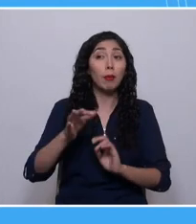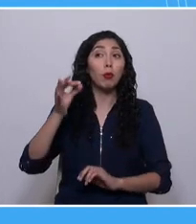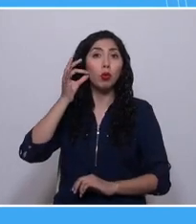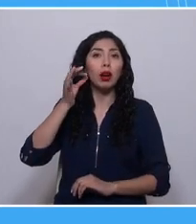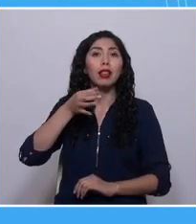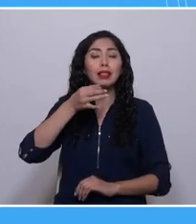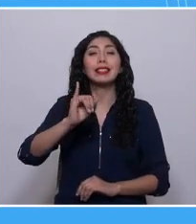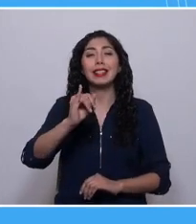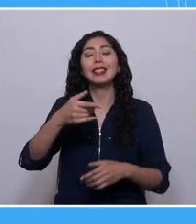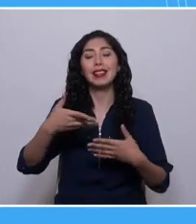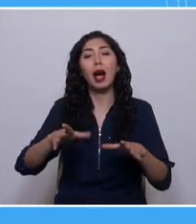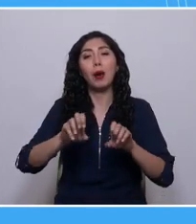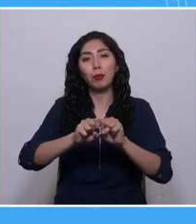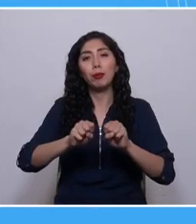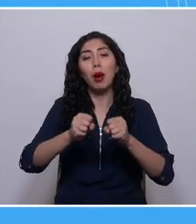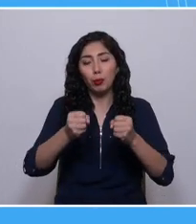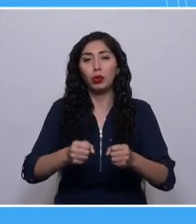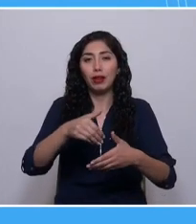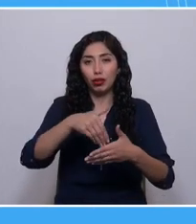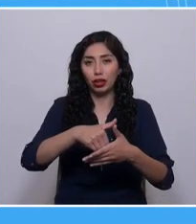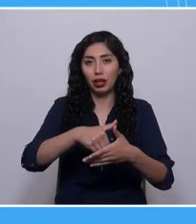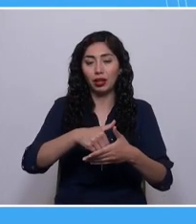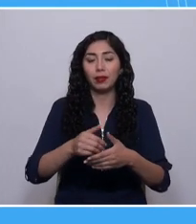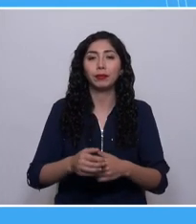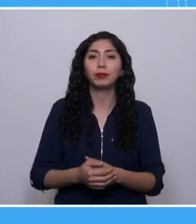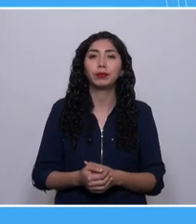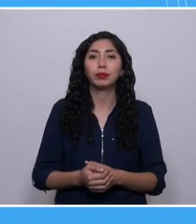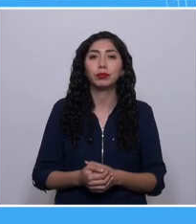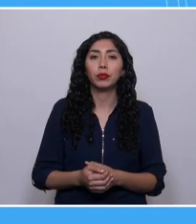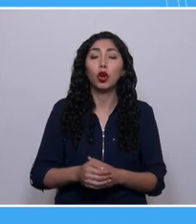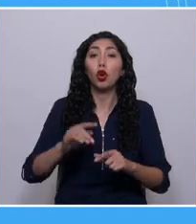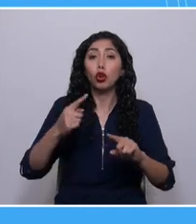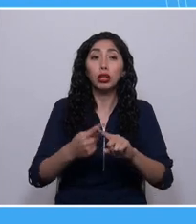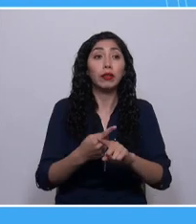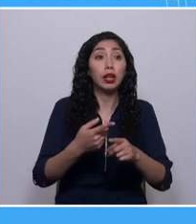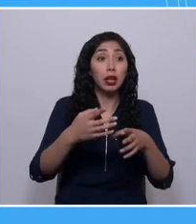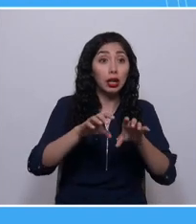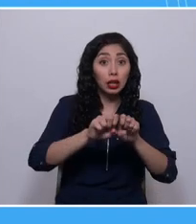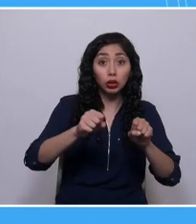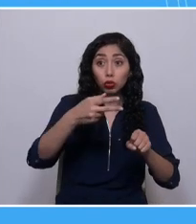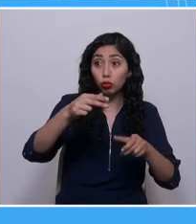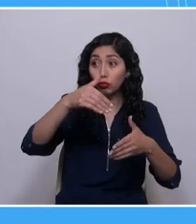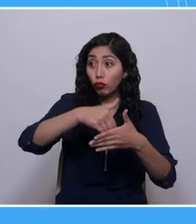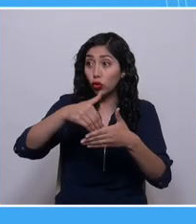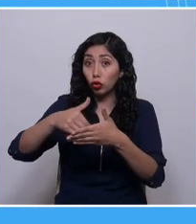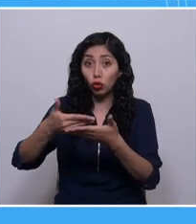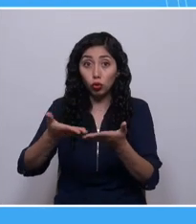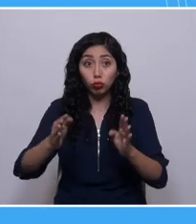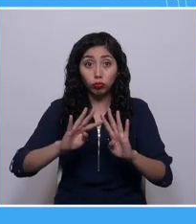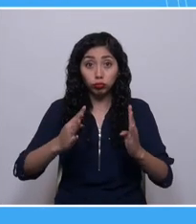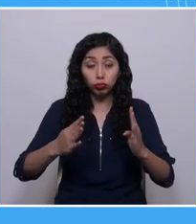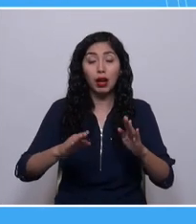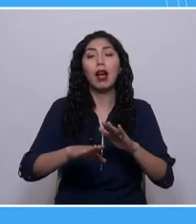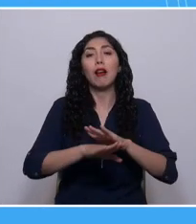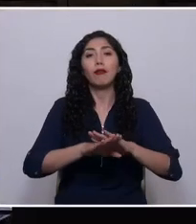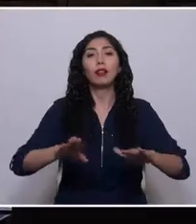¿Han emitido su voto, señoras y señores convencionales? Finalizada la